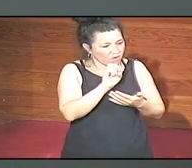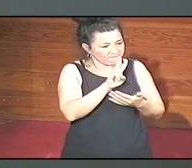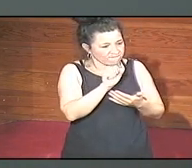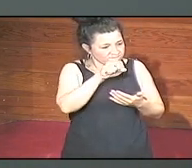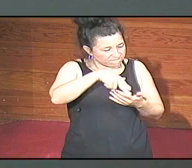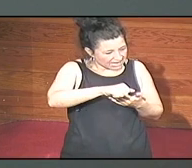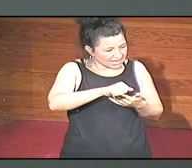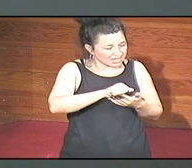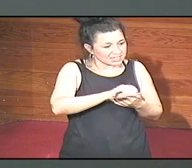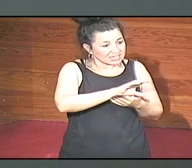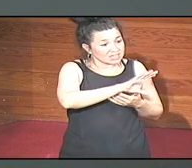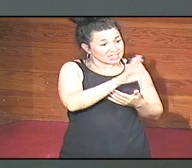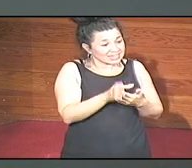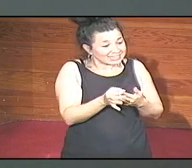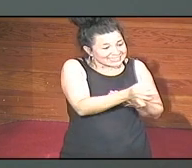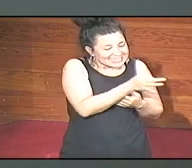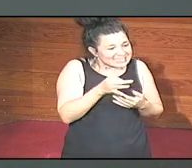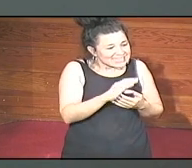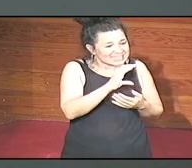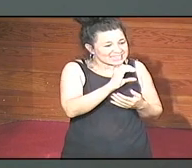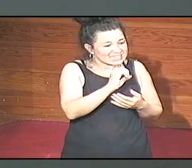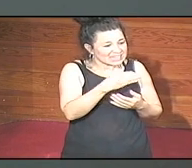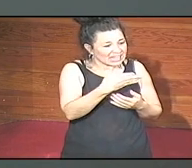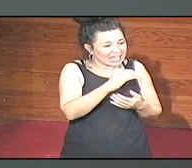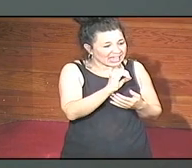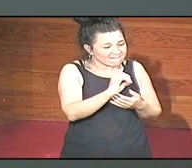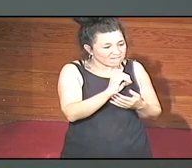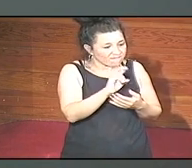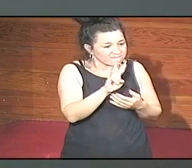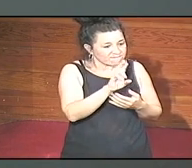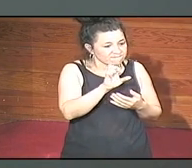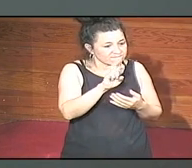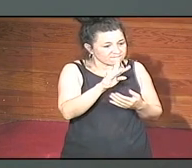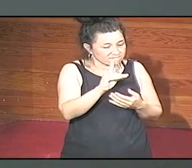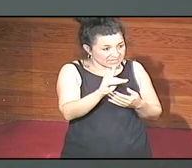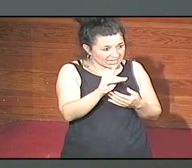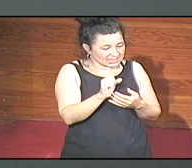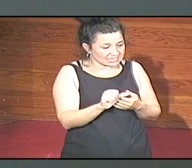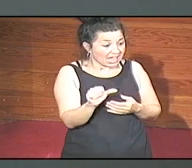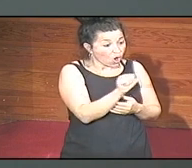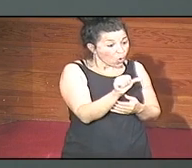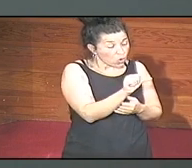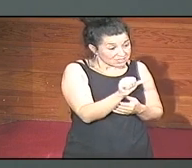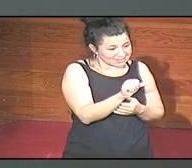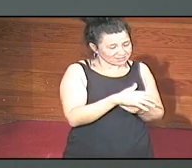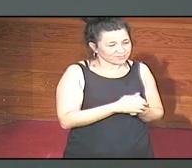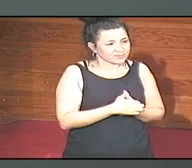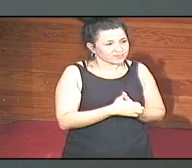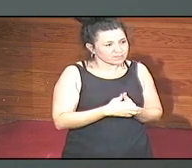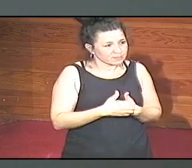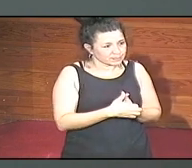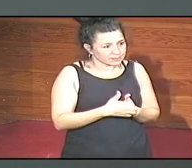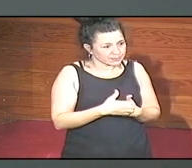cabo verde cabo verde es un archipiélago que está en él oeste del continente africano y justo está en